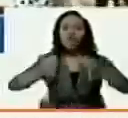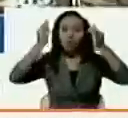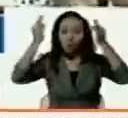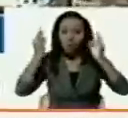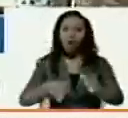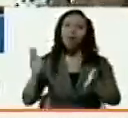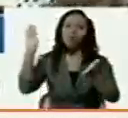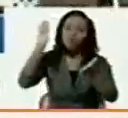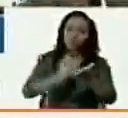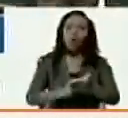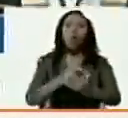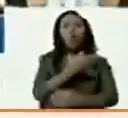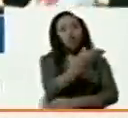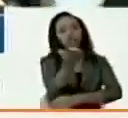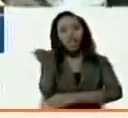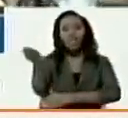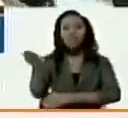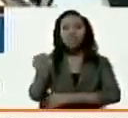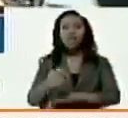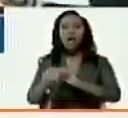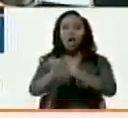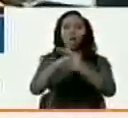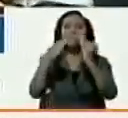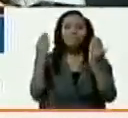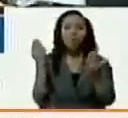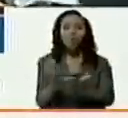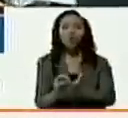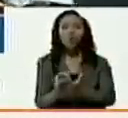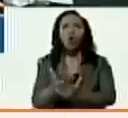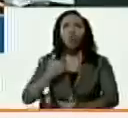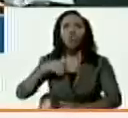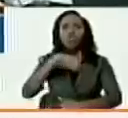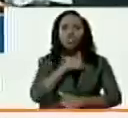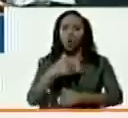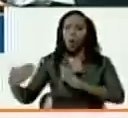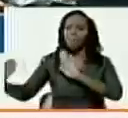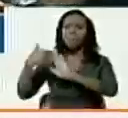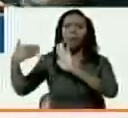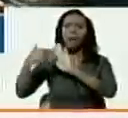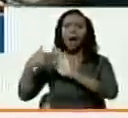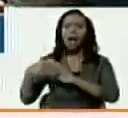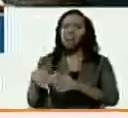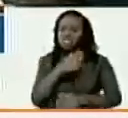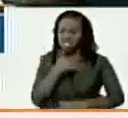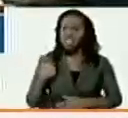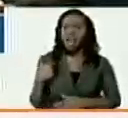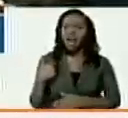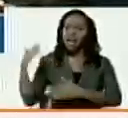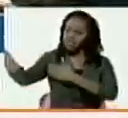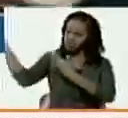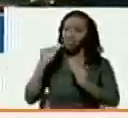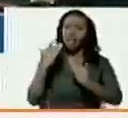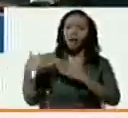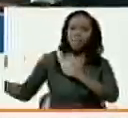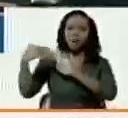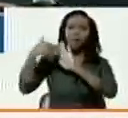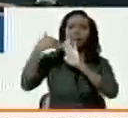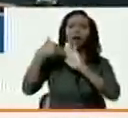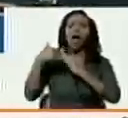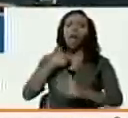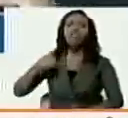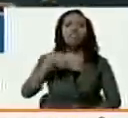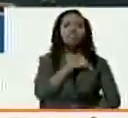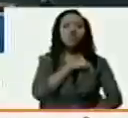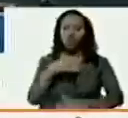instalado para ustedes, para el mundo, que nos van a atacar, que nos ataquen, que vengan con sus ataques, a nosotros